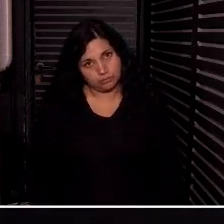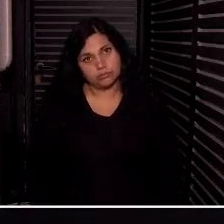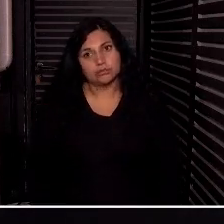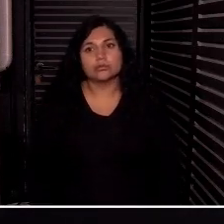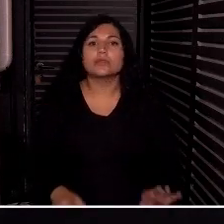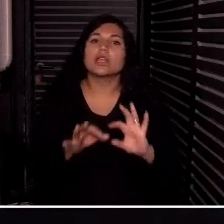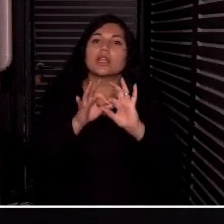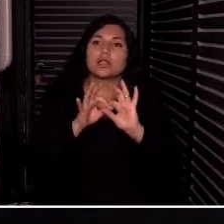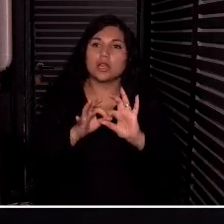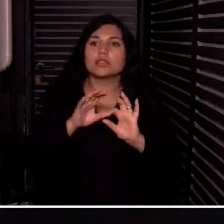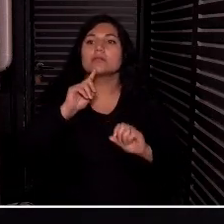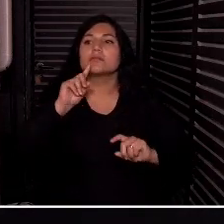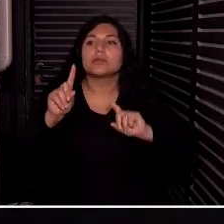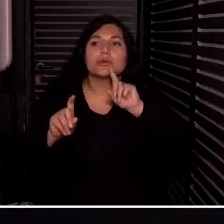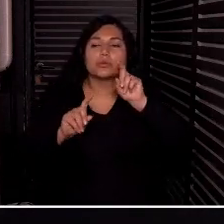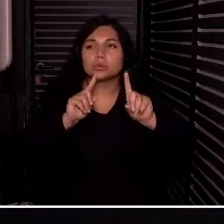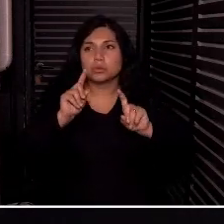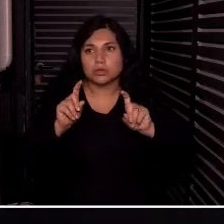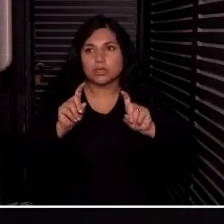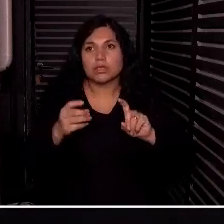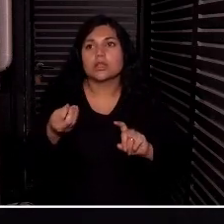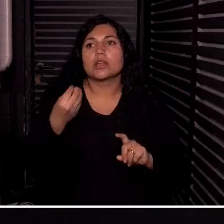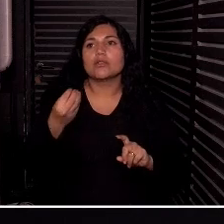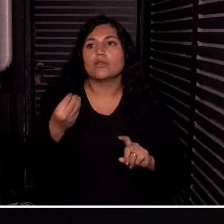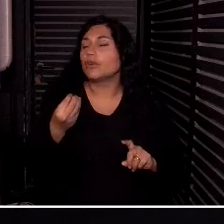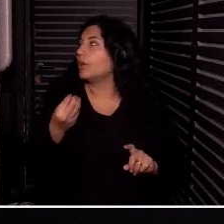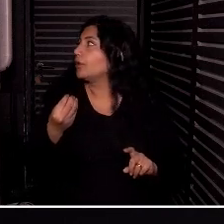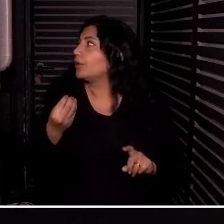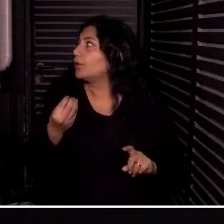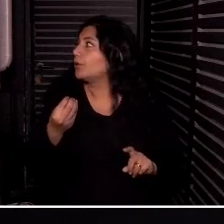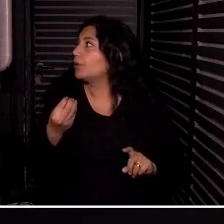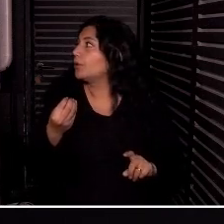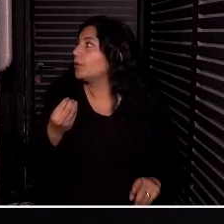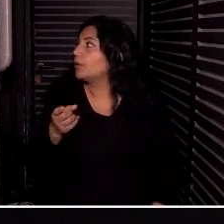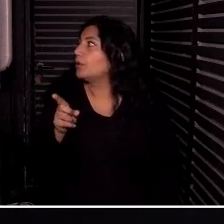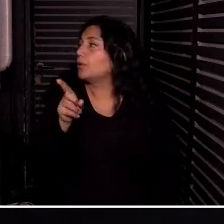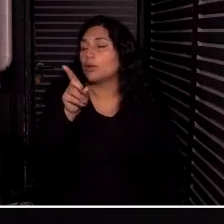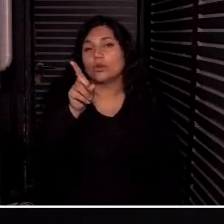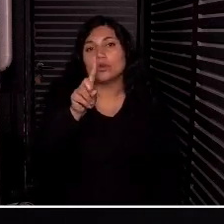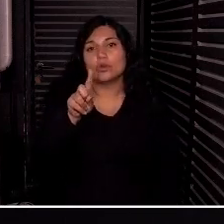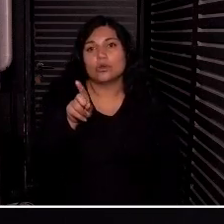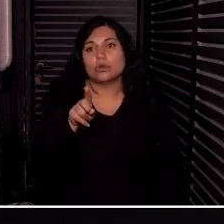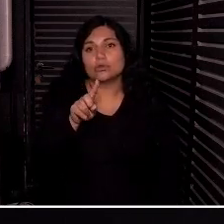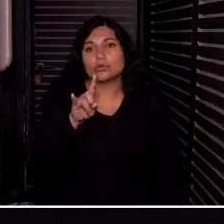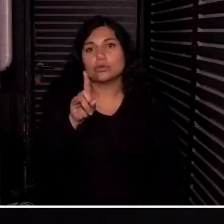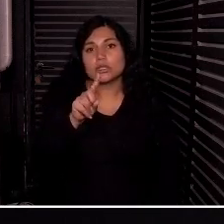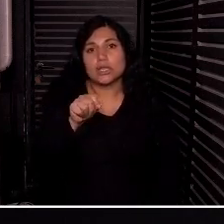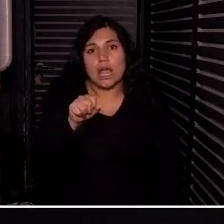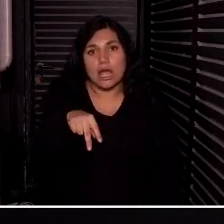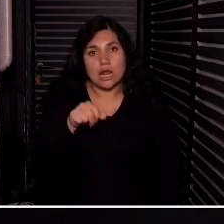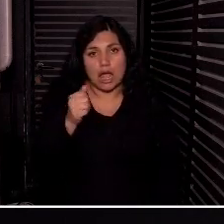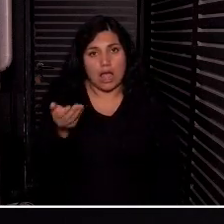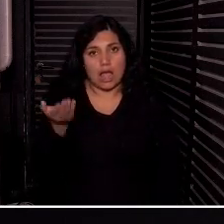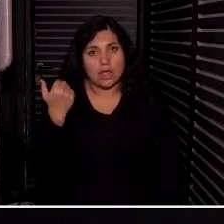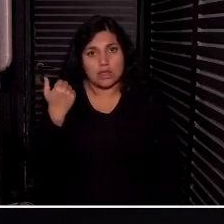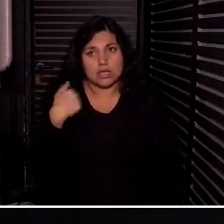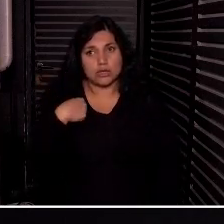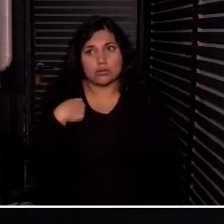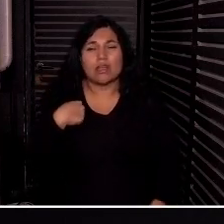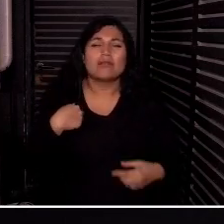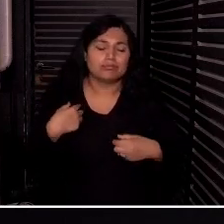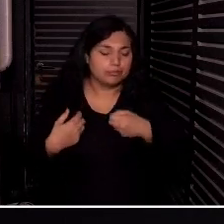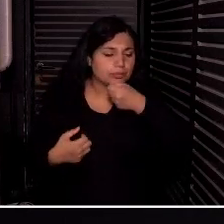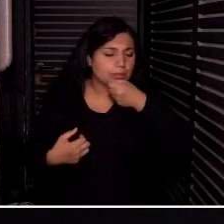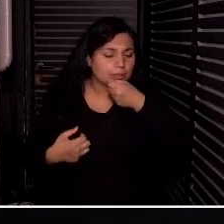las preguntas y gracias a qué bueno que Susana estuvo antes que yo no sé si se escucha no tú sabes cómo